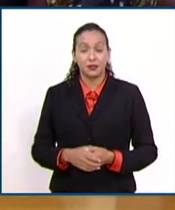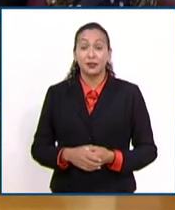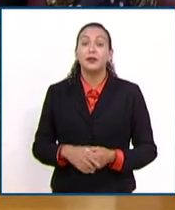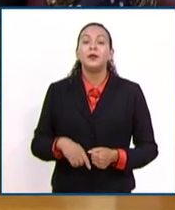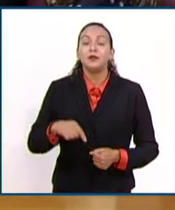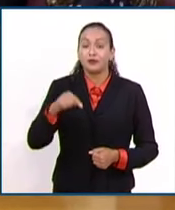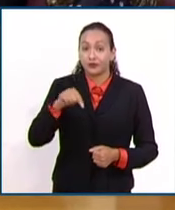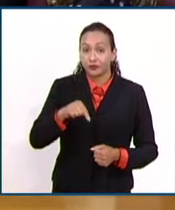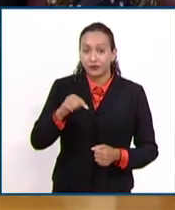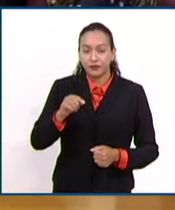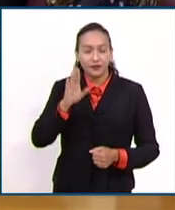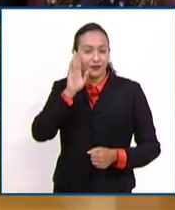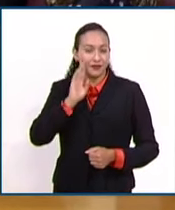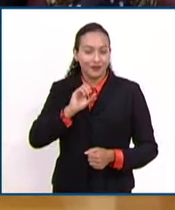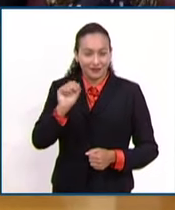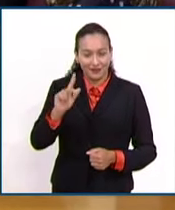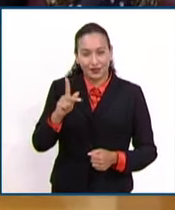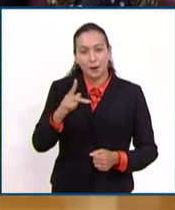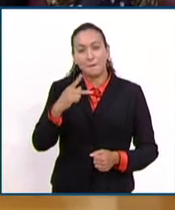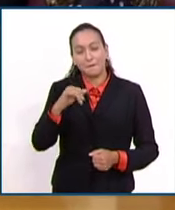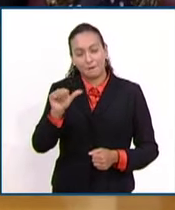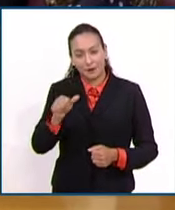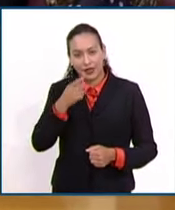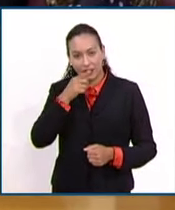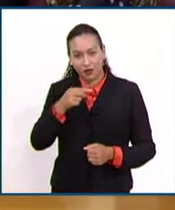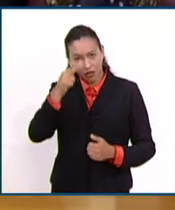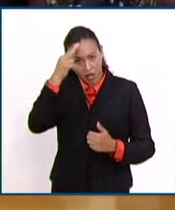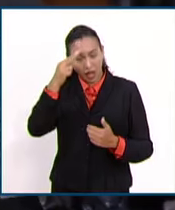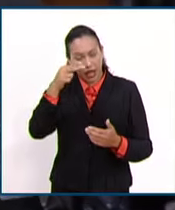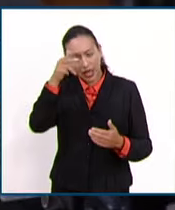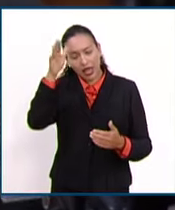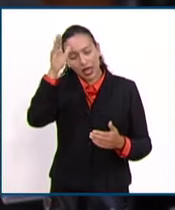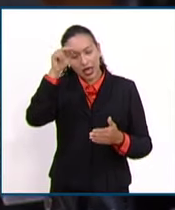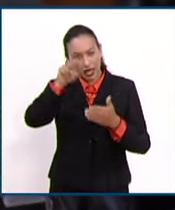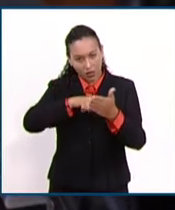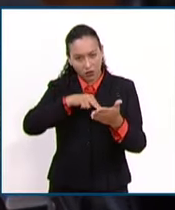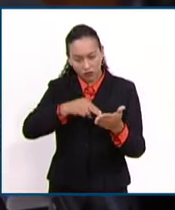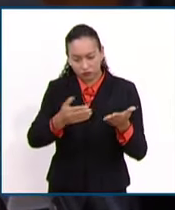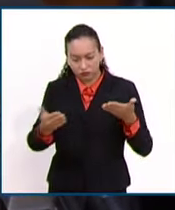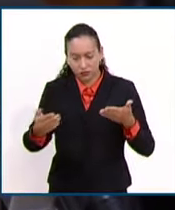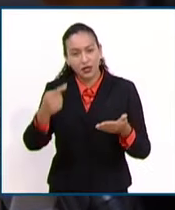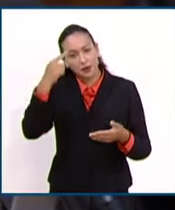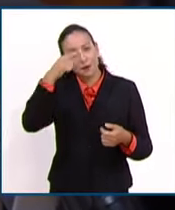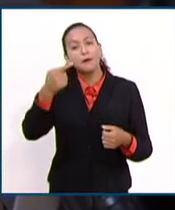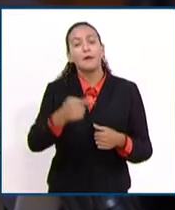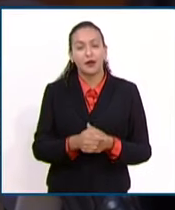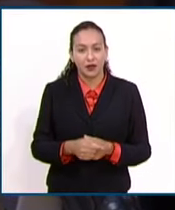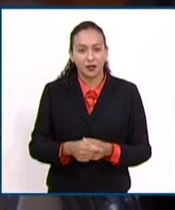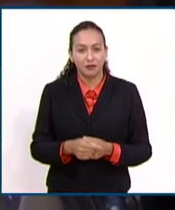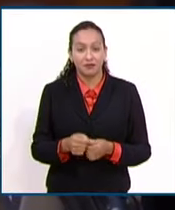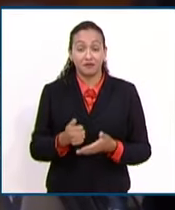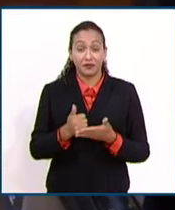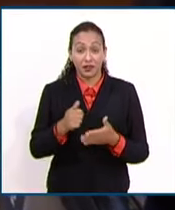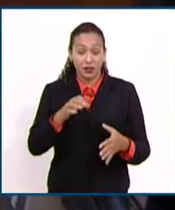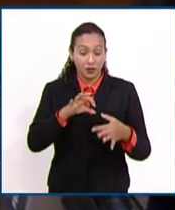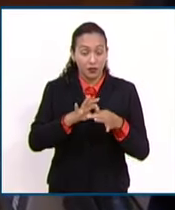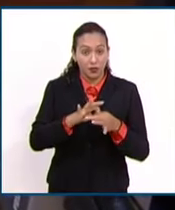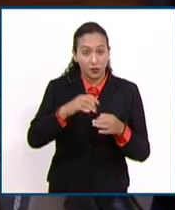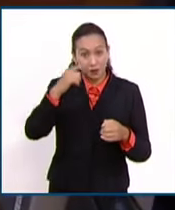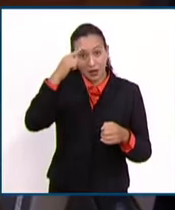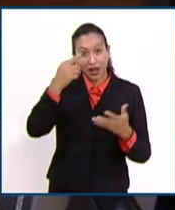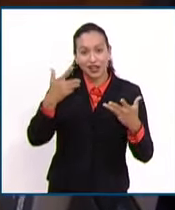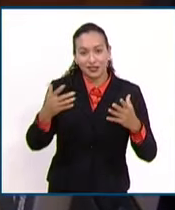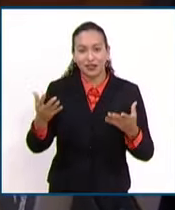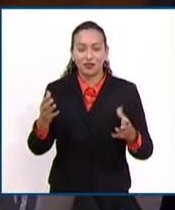Corte, la ministra presidenta explicó que este convenio se enmarca en la estrategia permanente del Tribunal Constitucional por mantener canales